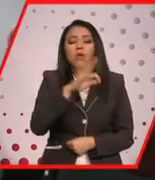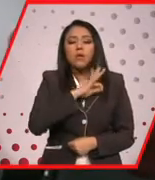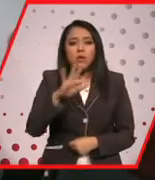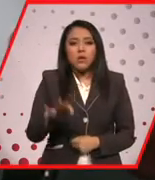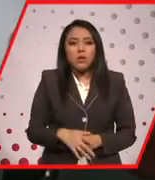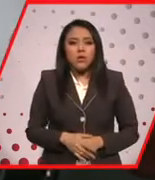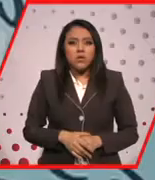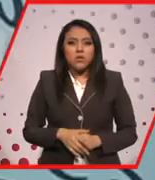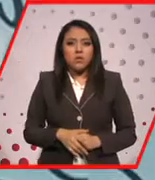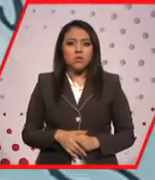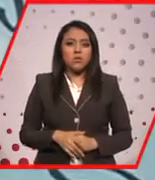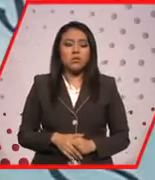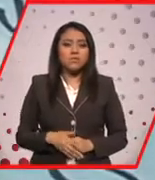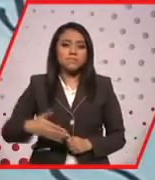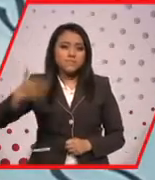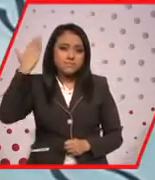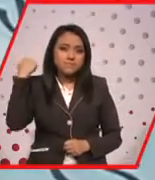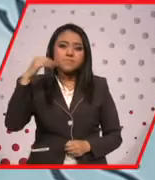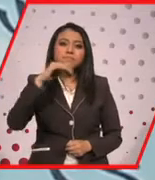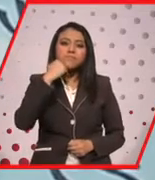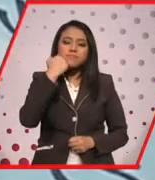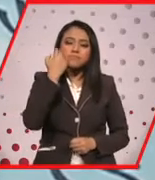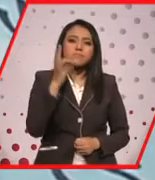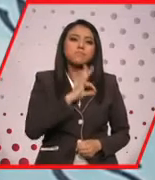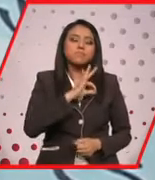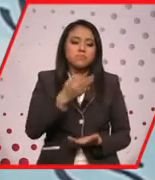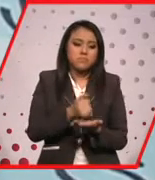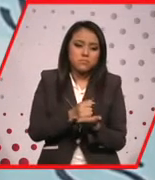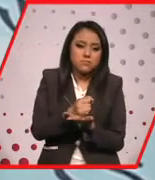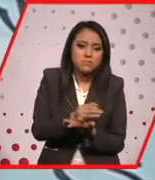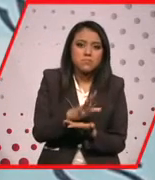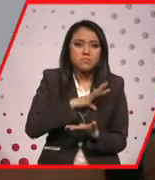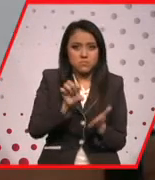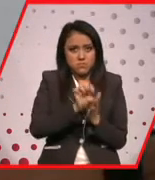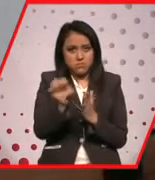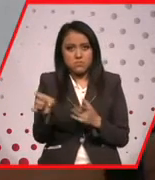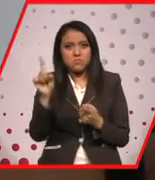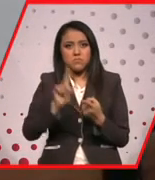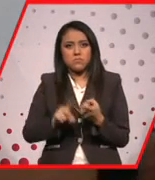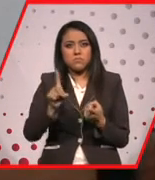un momento quisieron que yo tomara decisiones en mi perjuicio, como decirme,